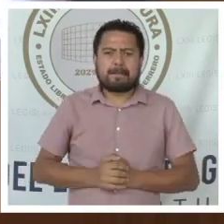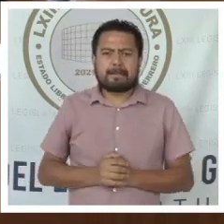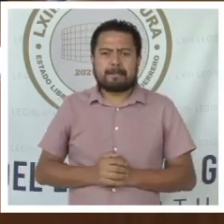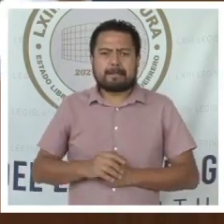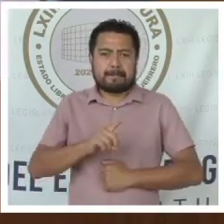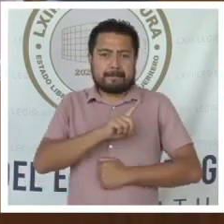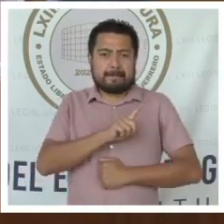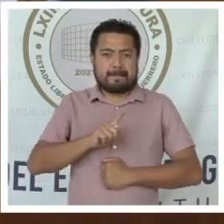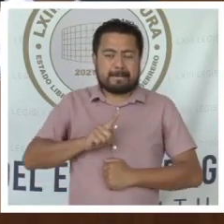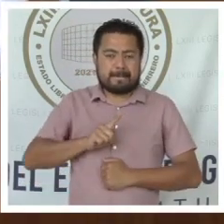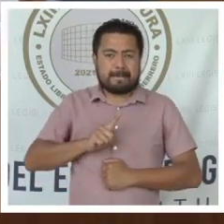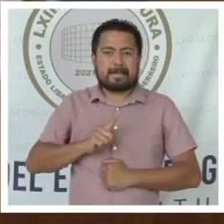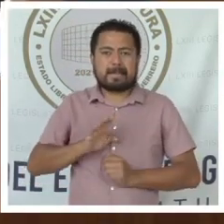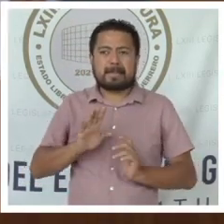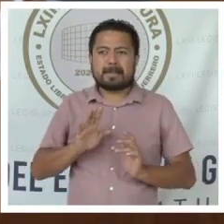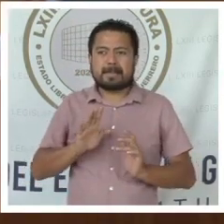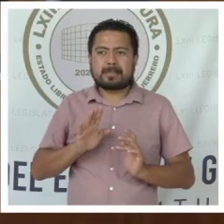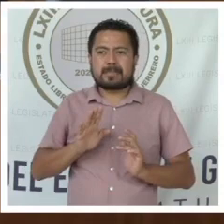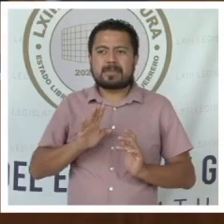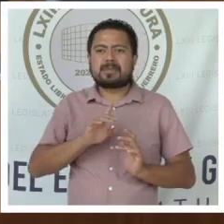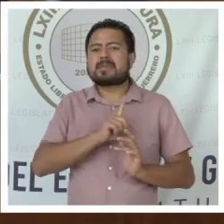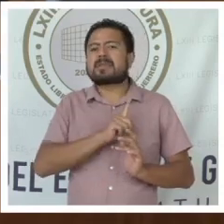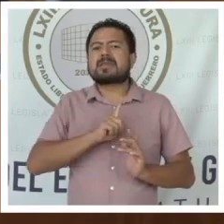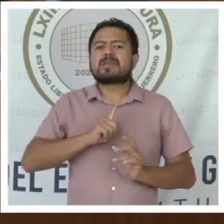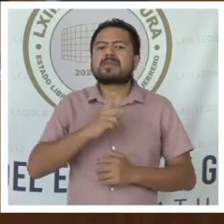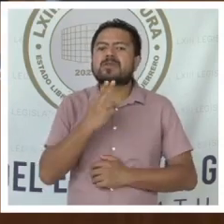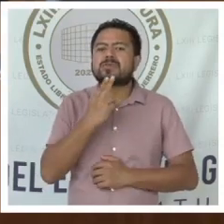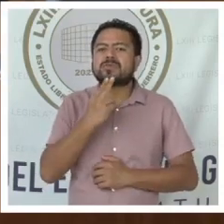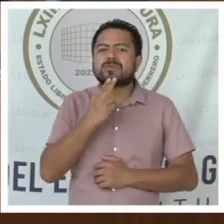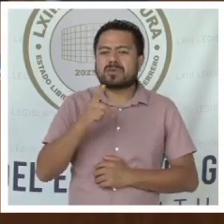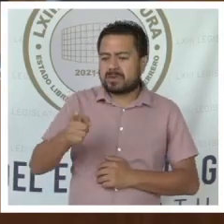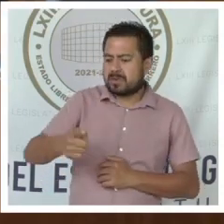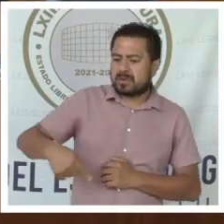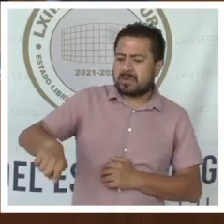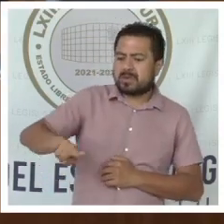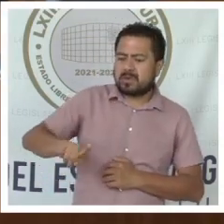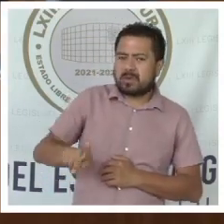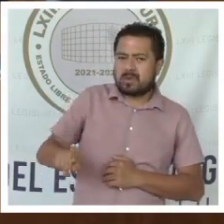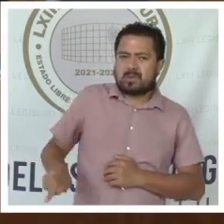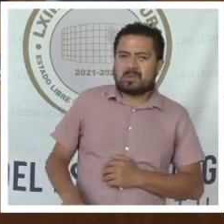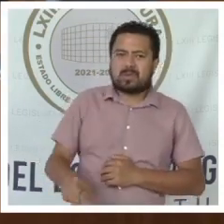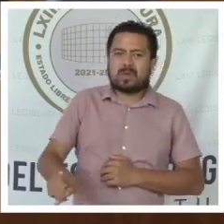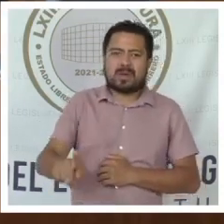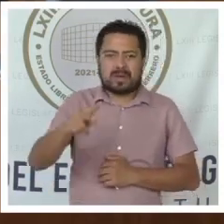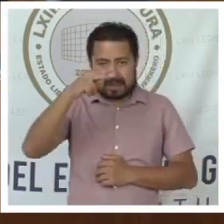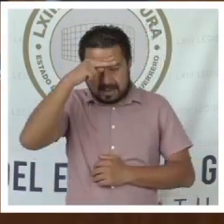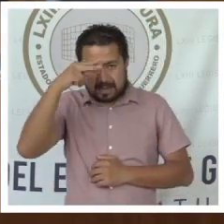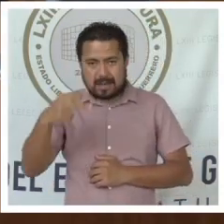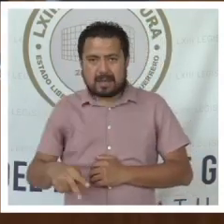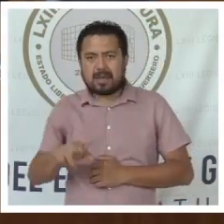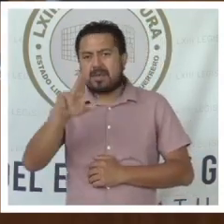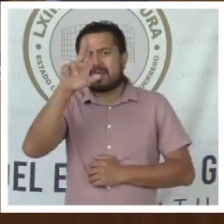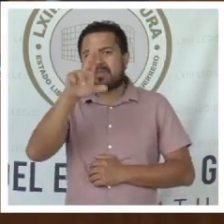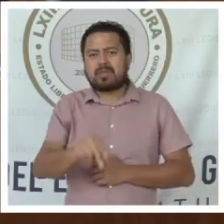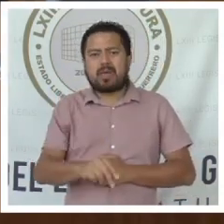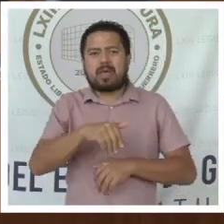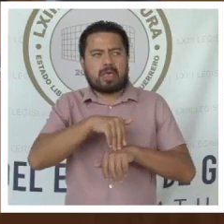tienen que ser le tiene que le tiene que servir al pueblo de México no obedecerles